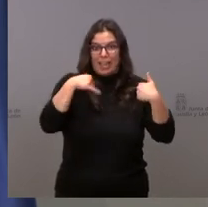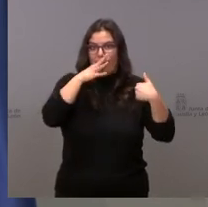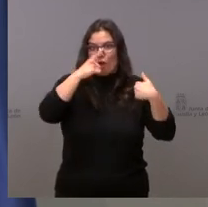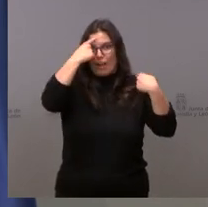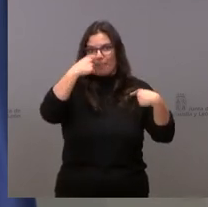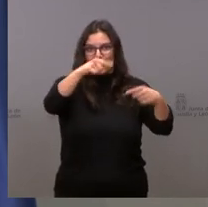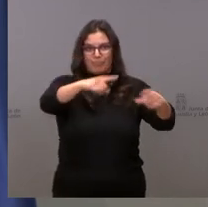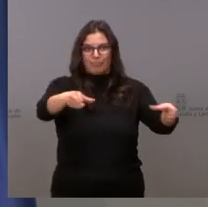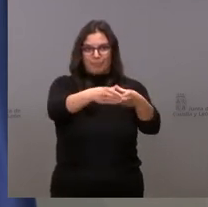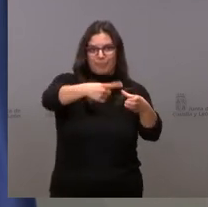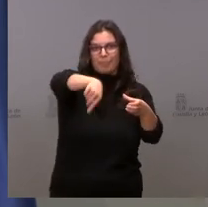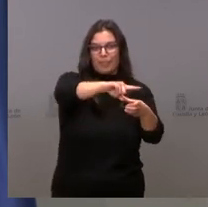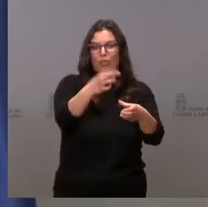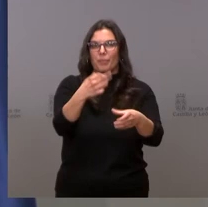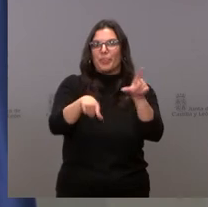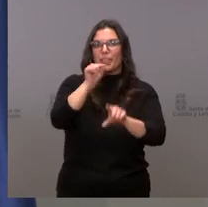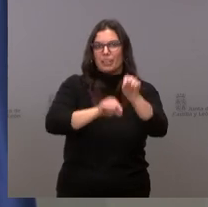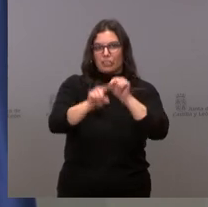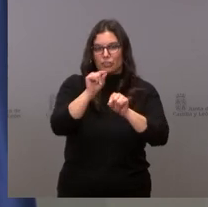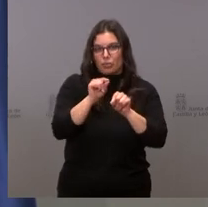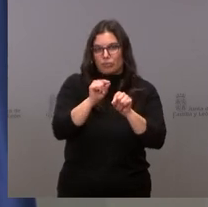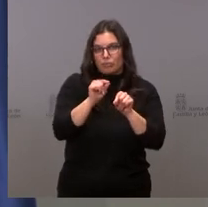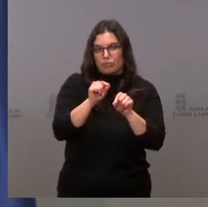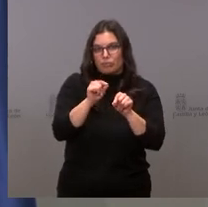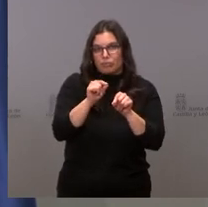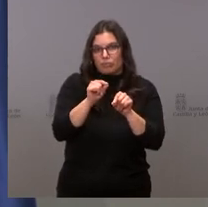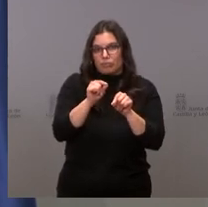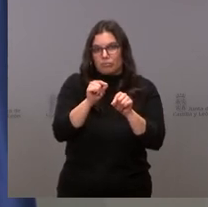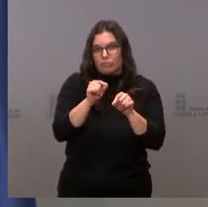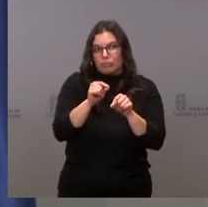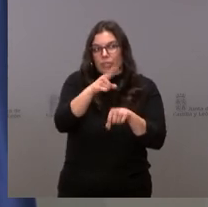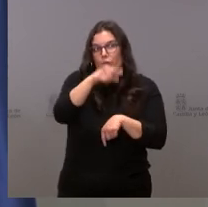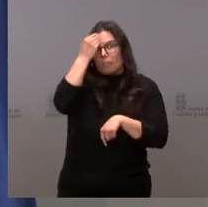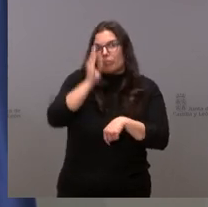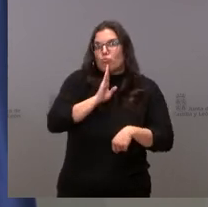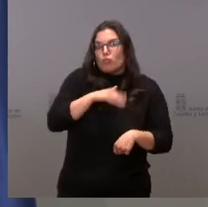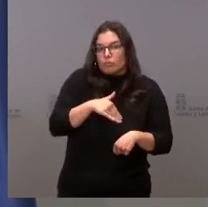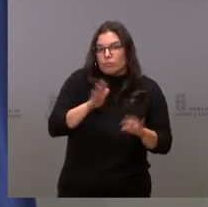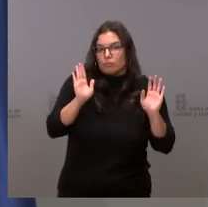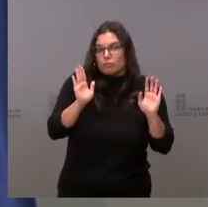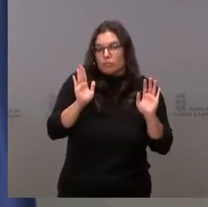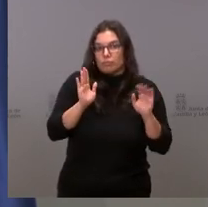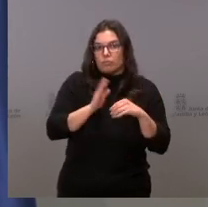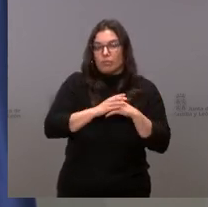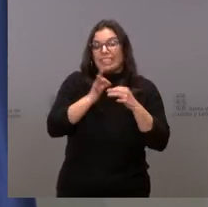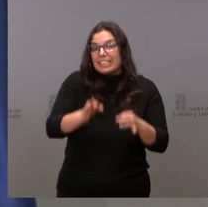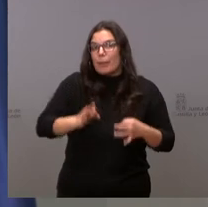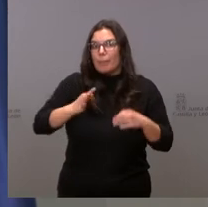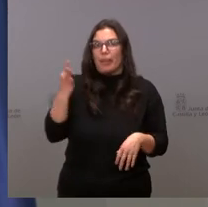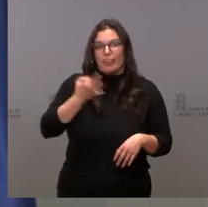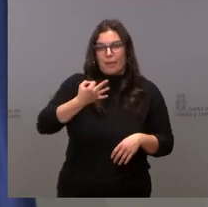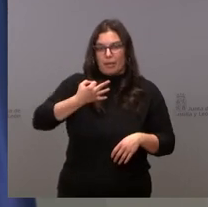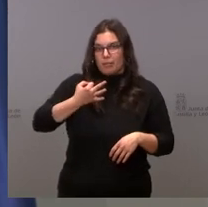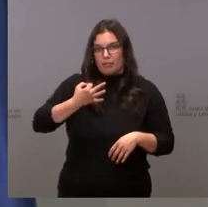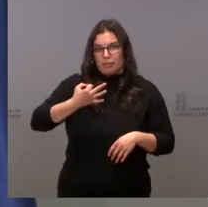la comisión pues el tomar las decisiones crea más oportuna siempre garantizando los debates